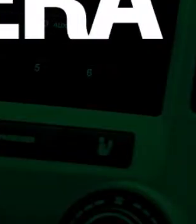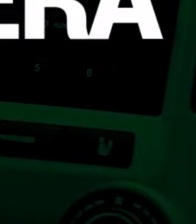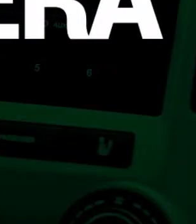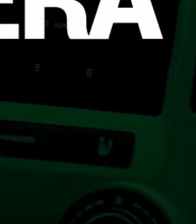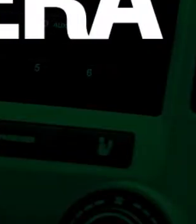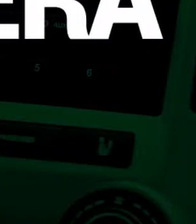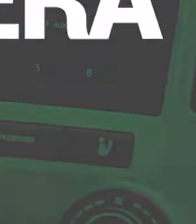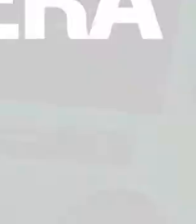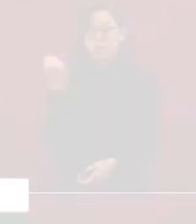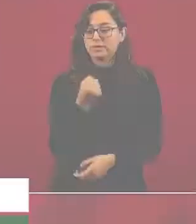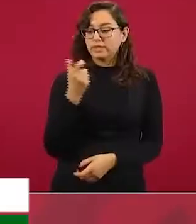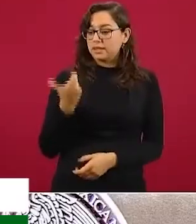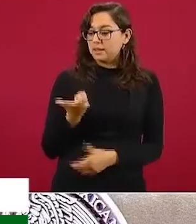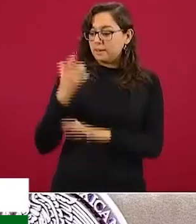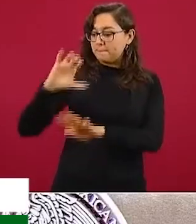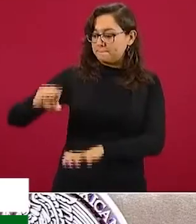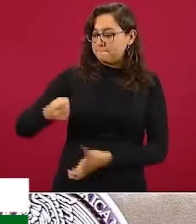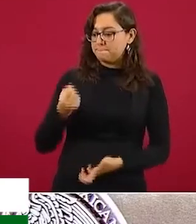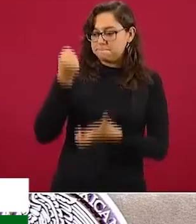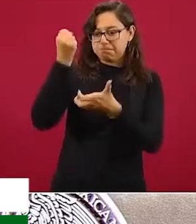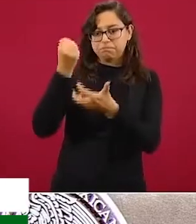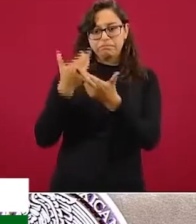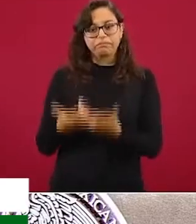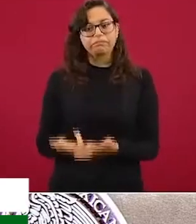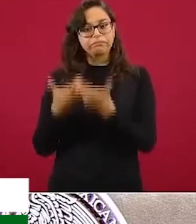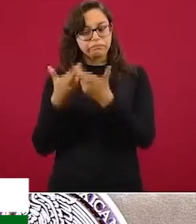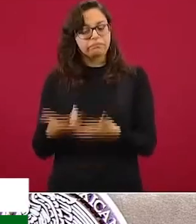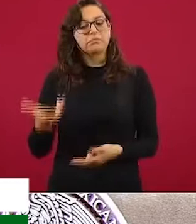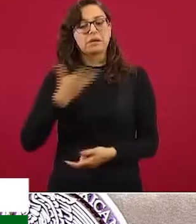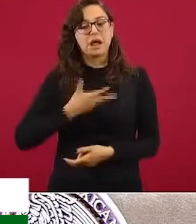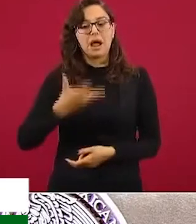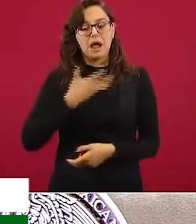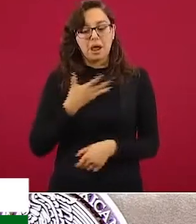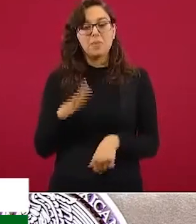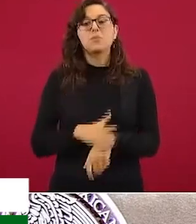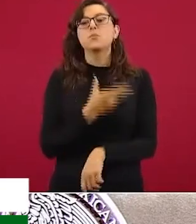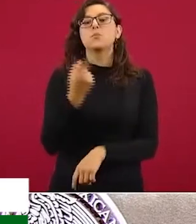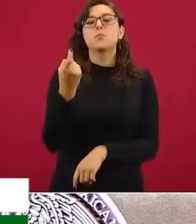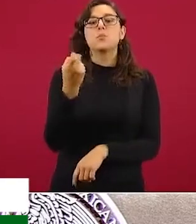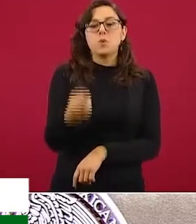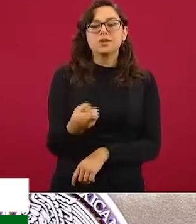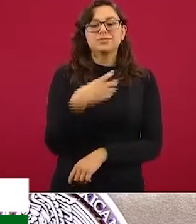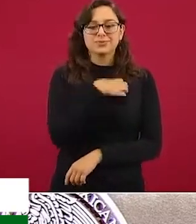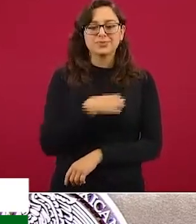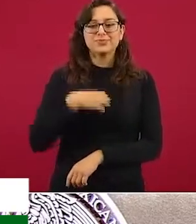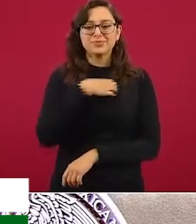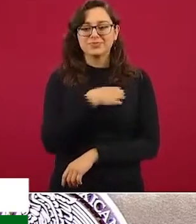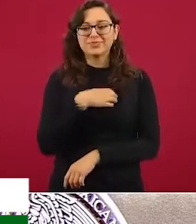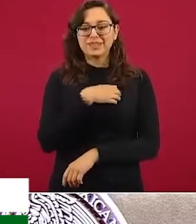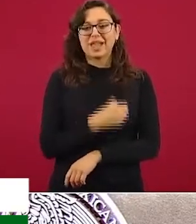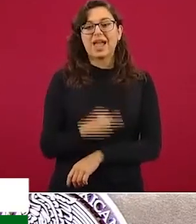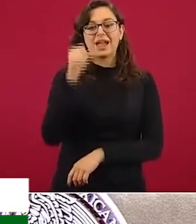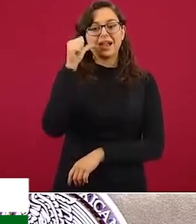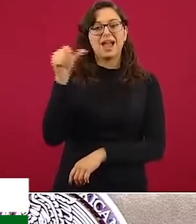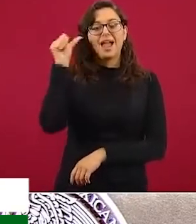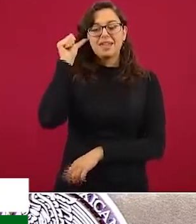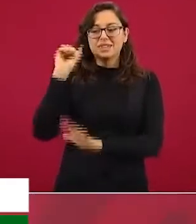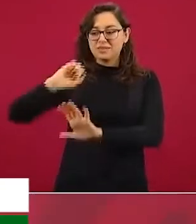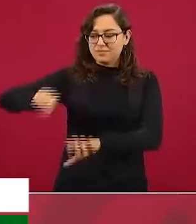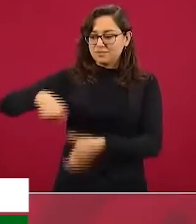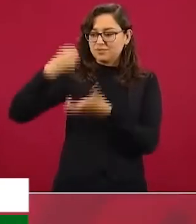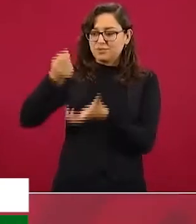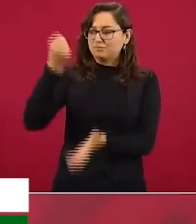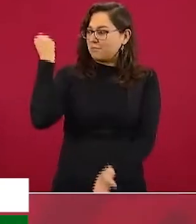La mañanera. En la conferencia de prensa de este viernes, el presidente López Obrador celebró la aprobación del presupuesto de egresos de